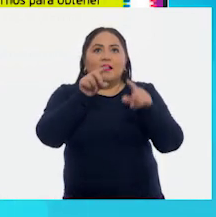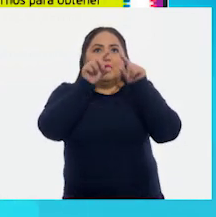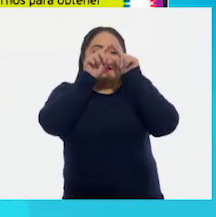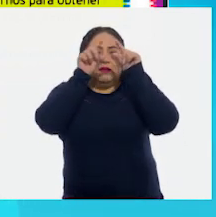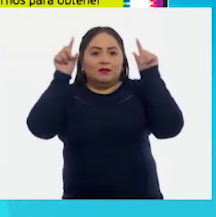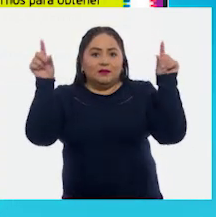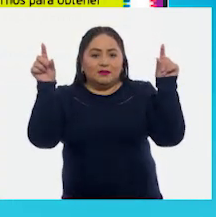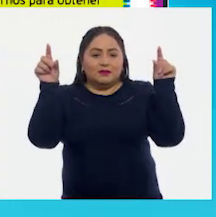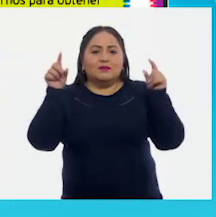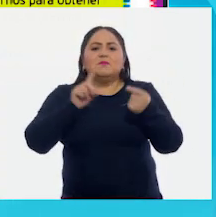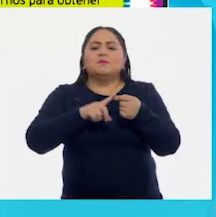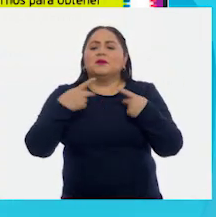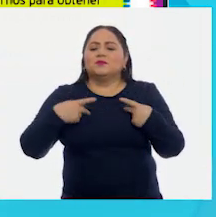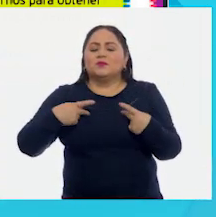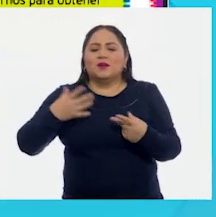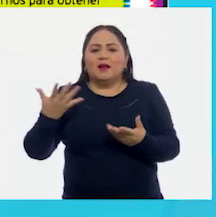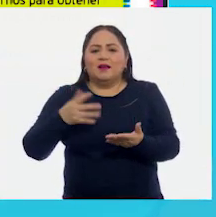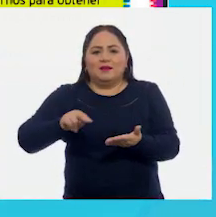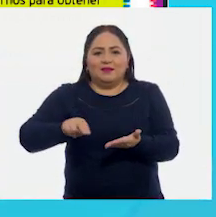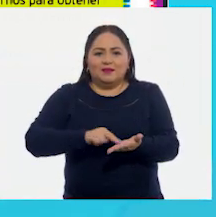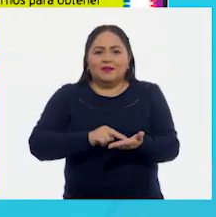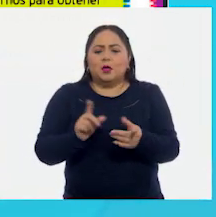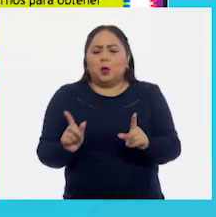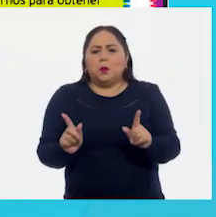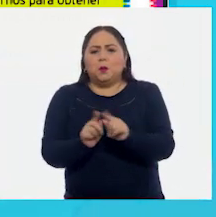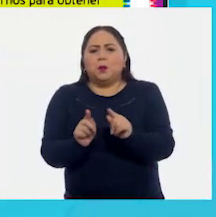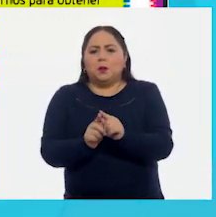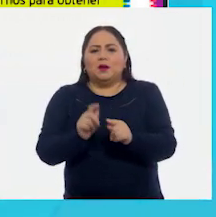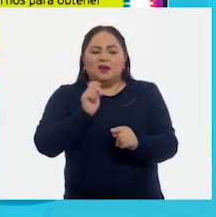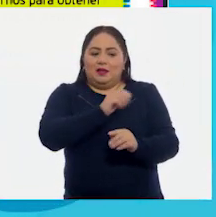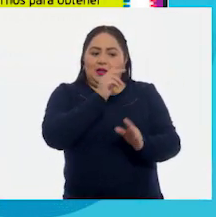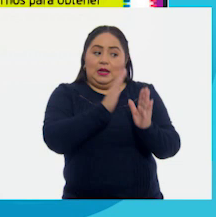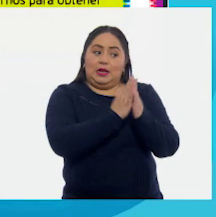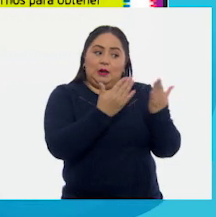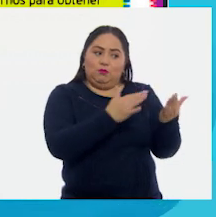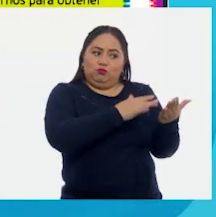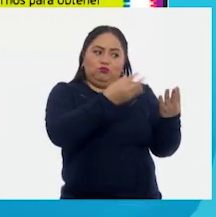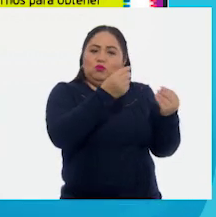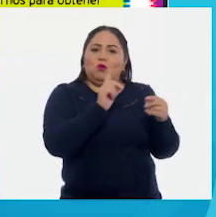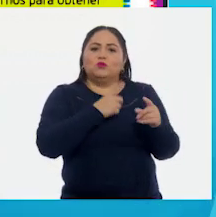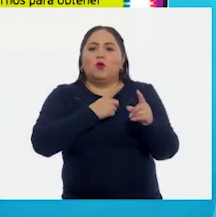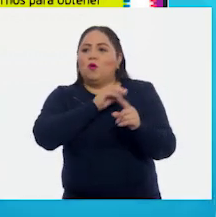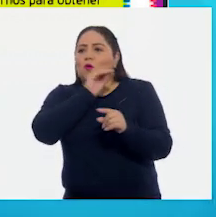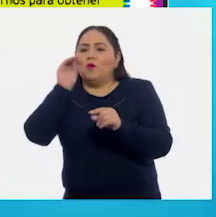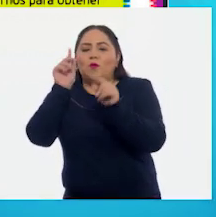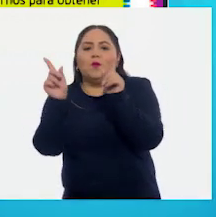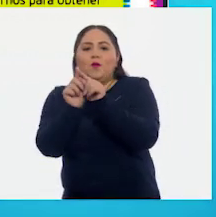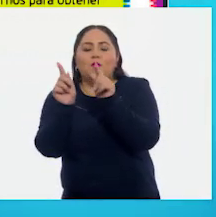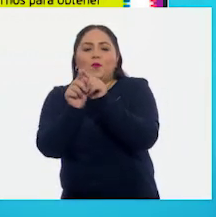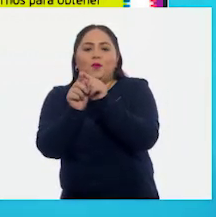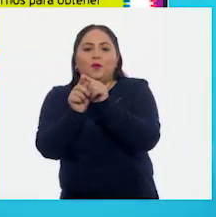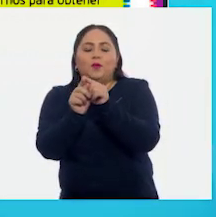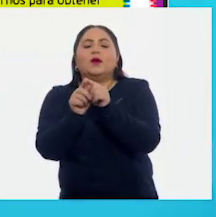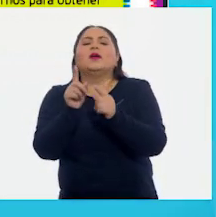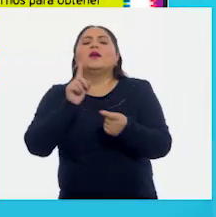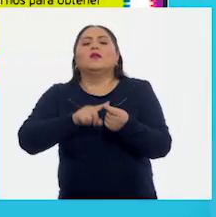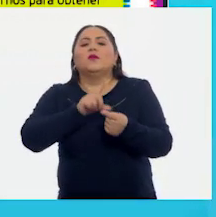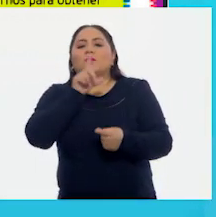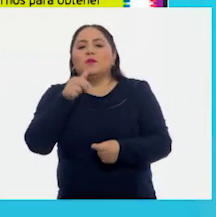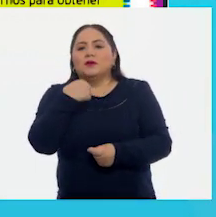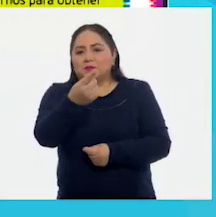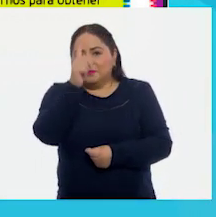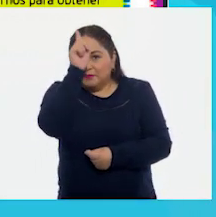el autor, un resumen de lo que trata nuestro texto y una frase donde estoy